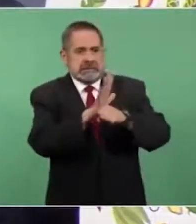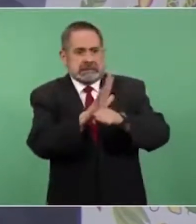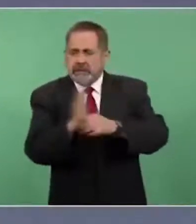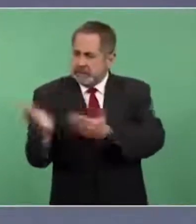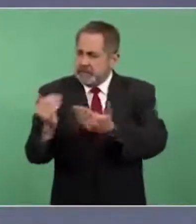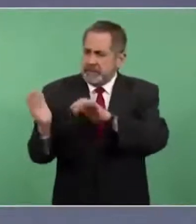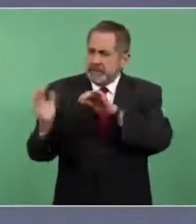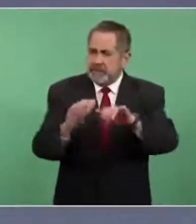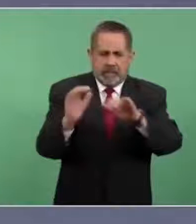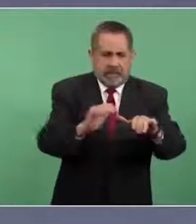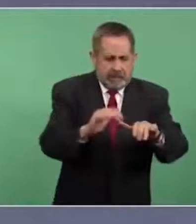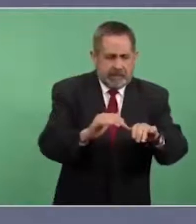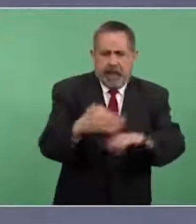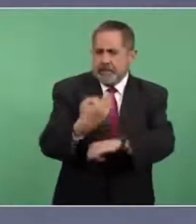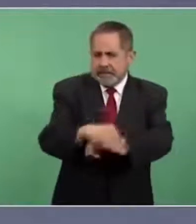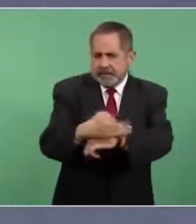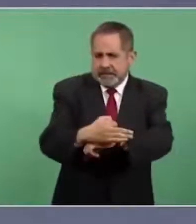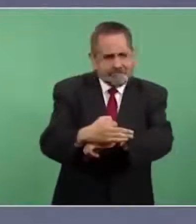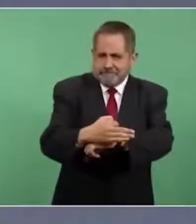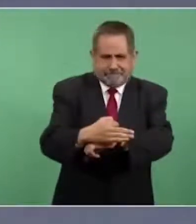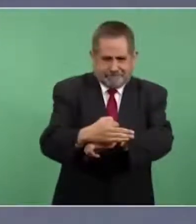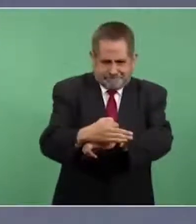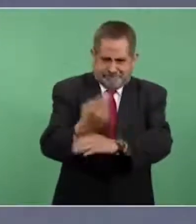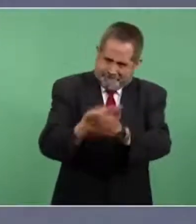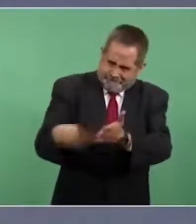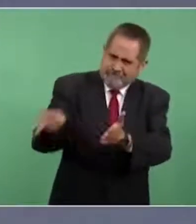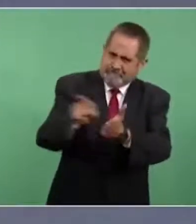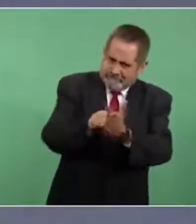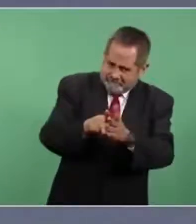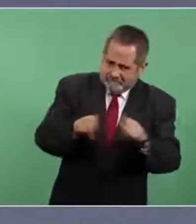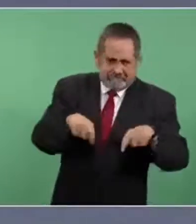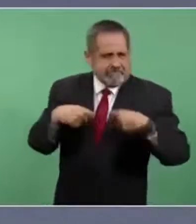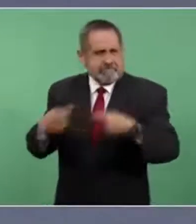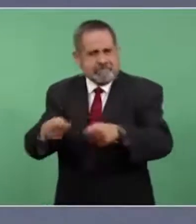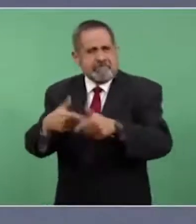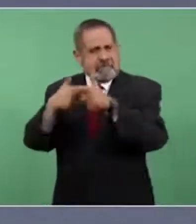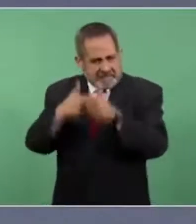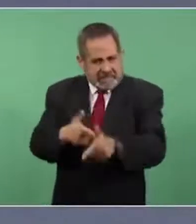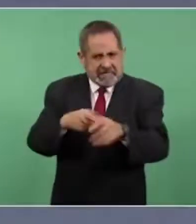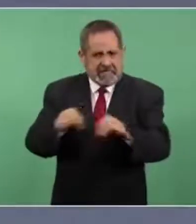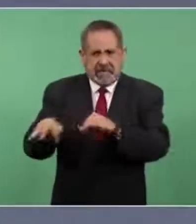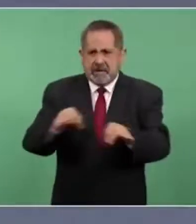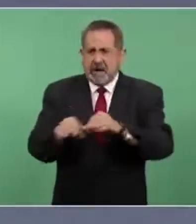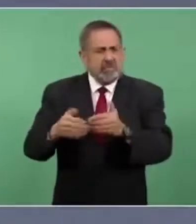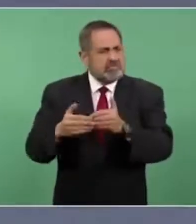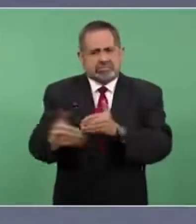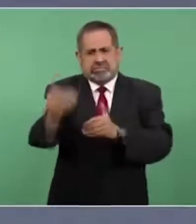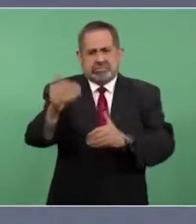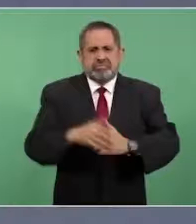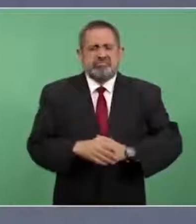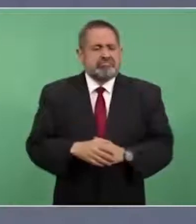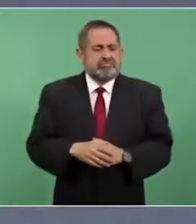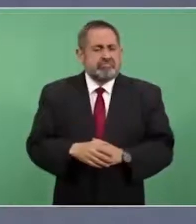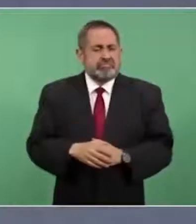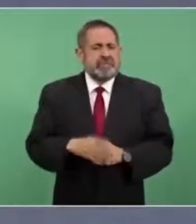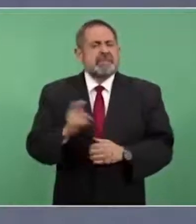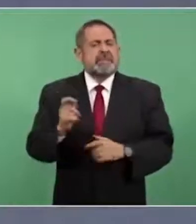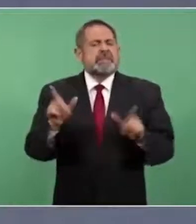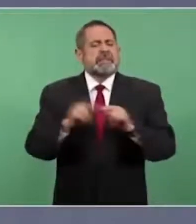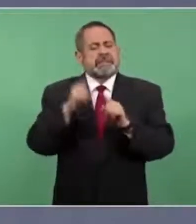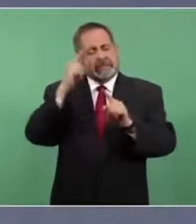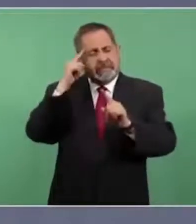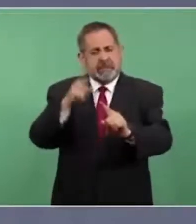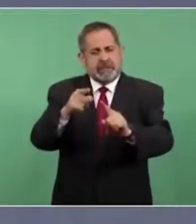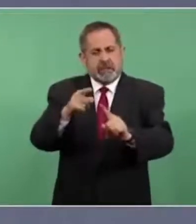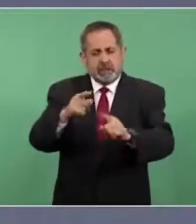sanitaria mantendrán su empleo. En síntesis, el sueño que